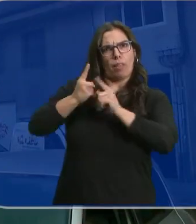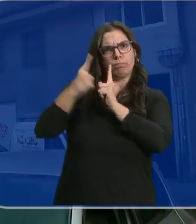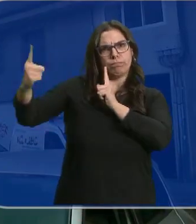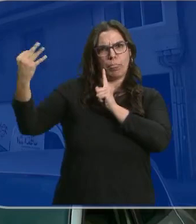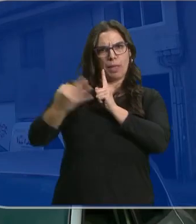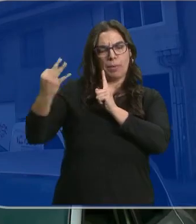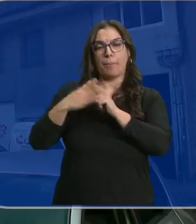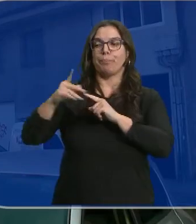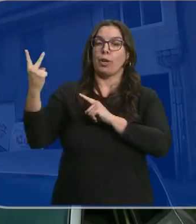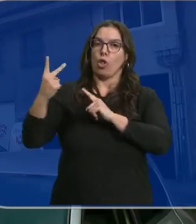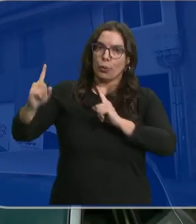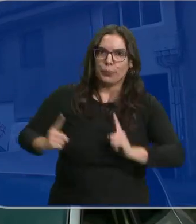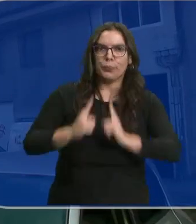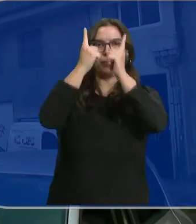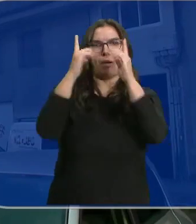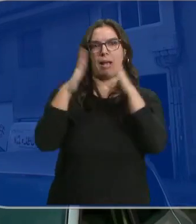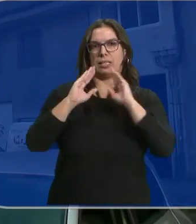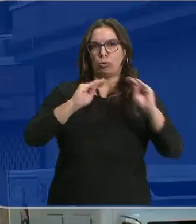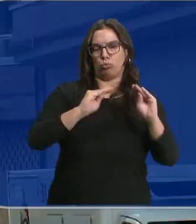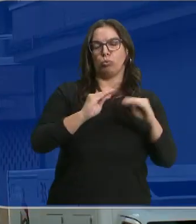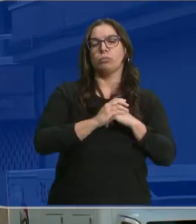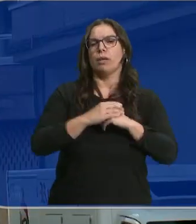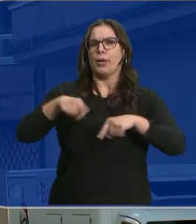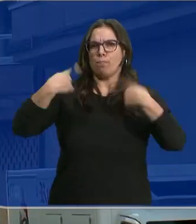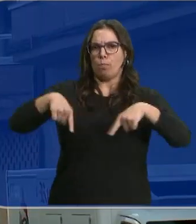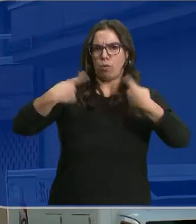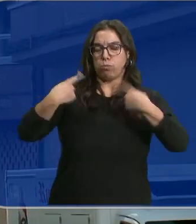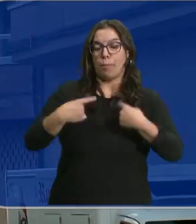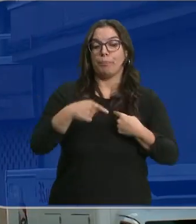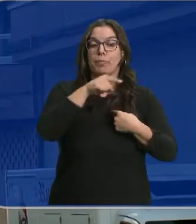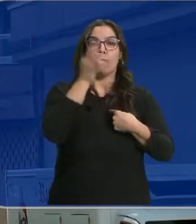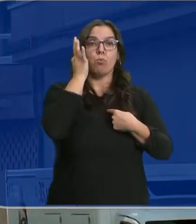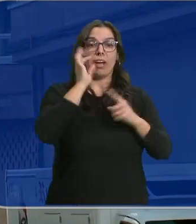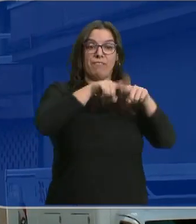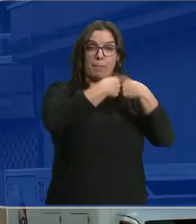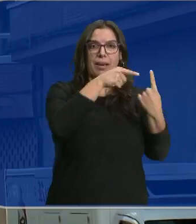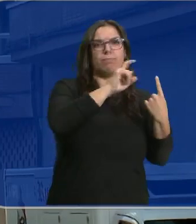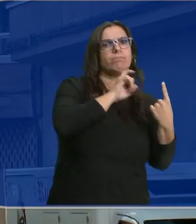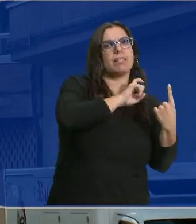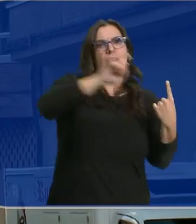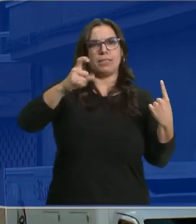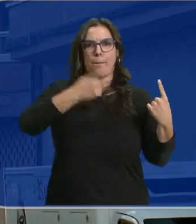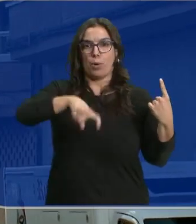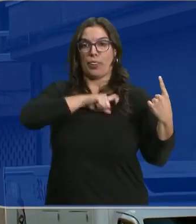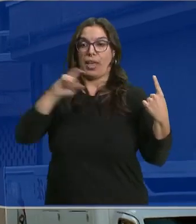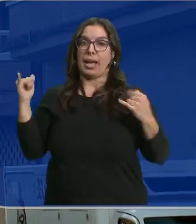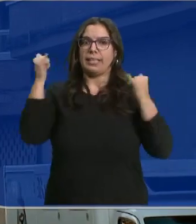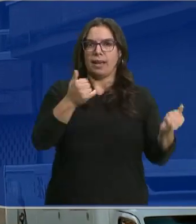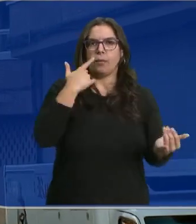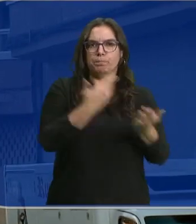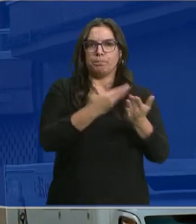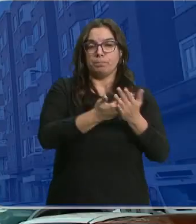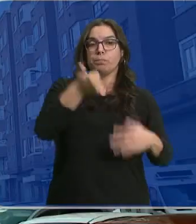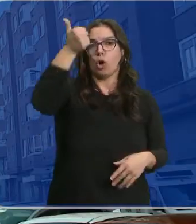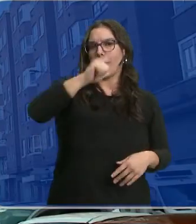alejamiento. Subieron a casa de ella, donde discutieron. Los familiares que estaban con la mujer avisaron a la policía, que cuando llegó comprobó